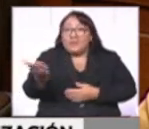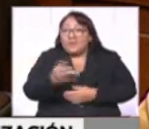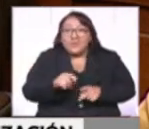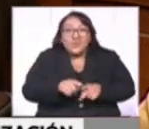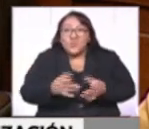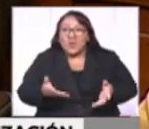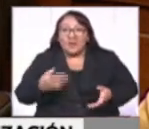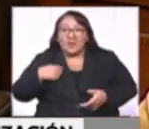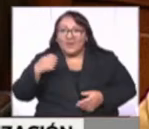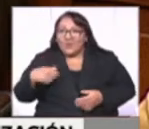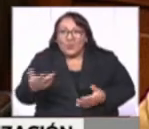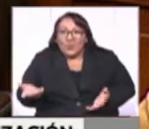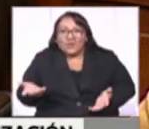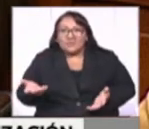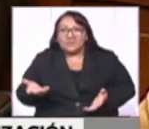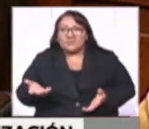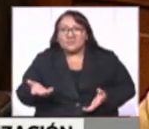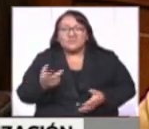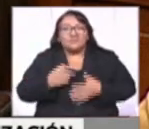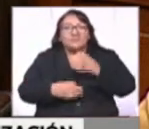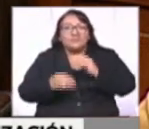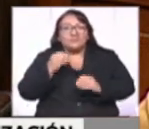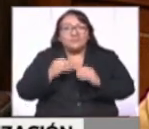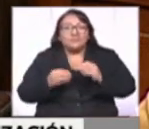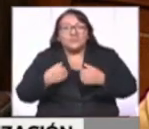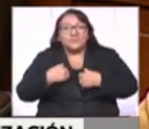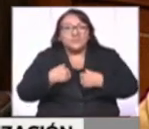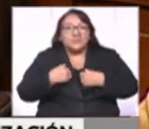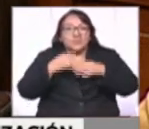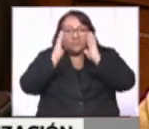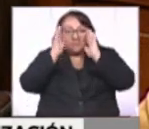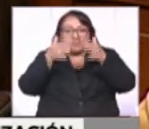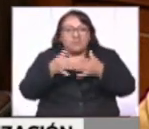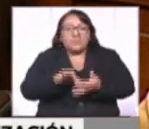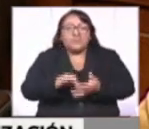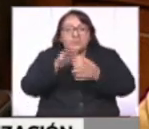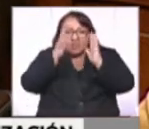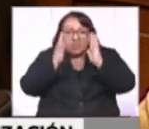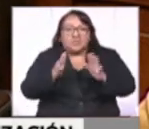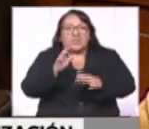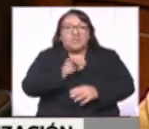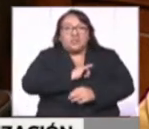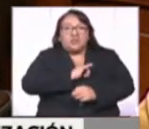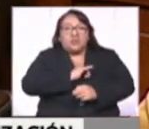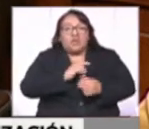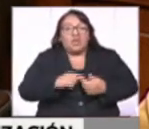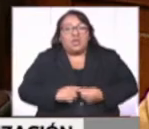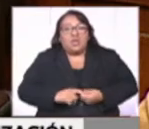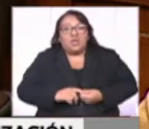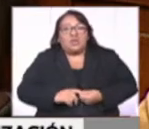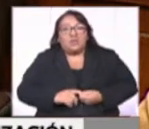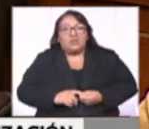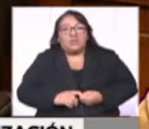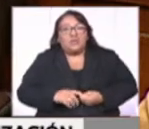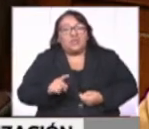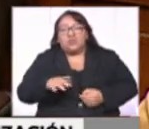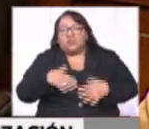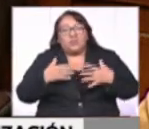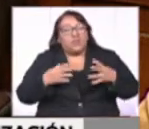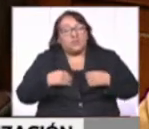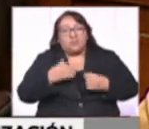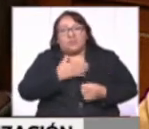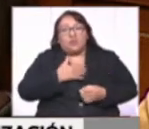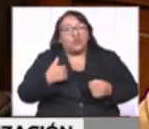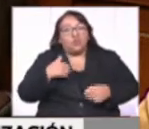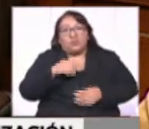El juez, el que resuelve, tiene que ser a dedicación exclusiva. Así es que este es un parche inadmisible, señor presidente,